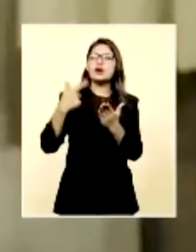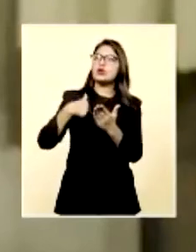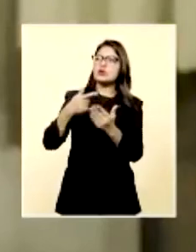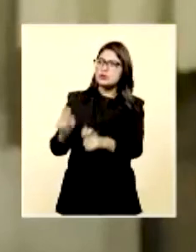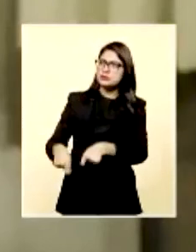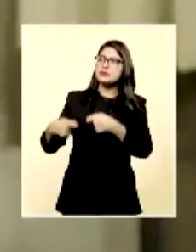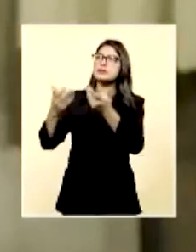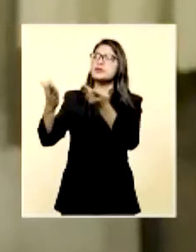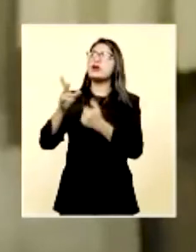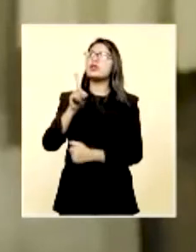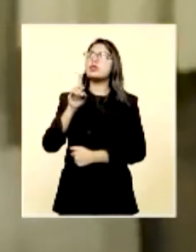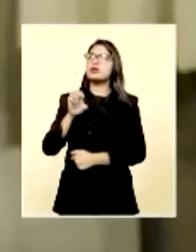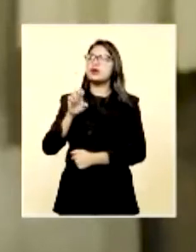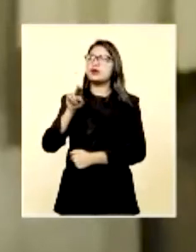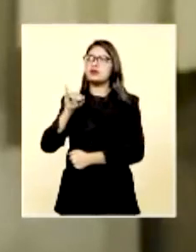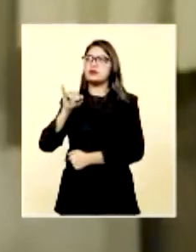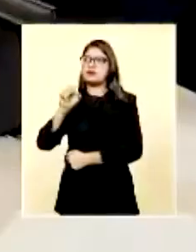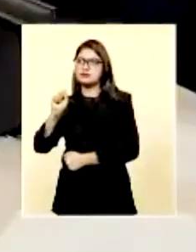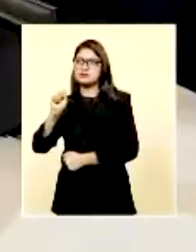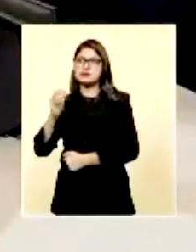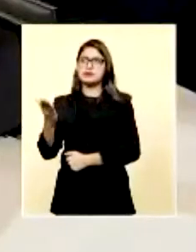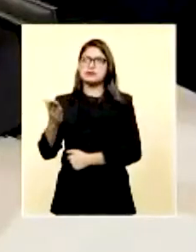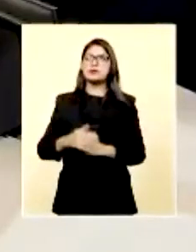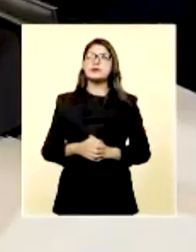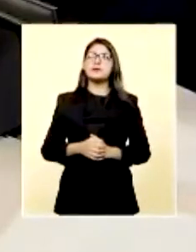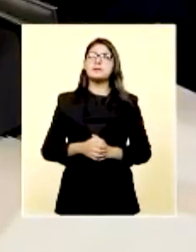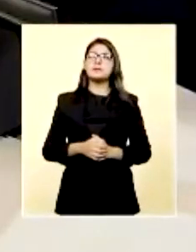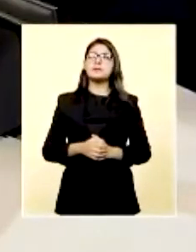palabra a Danice y Antonio. Gracias.